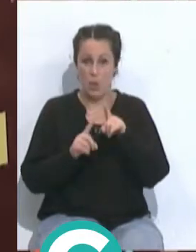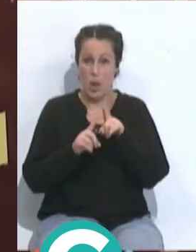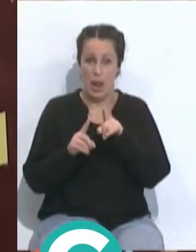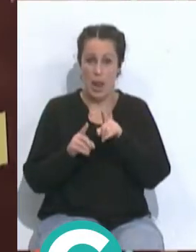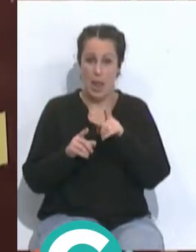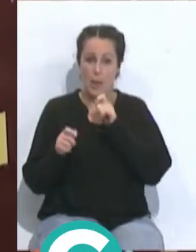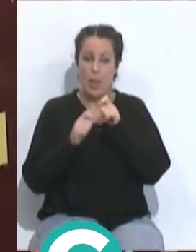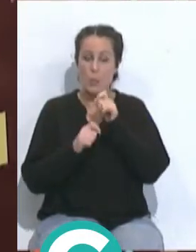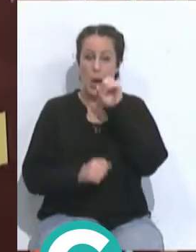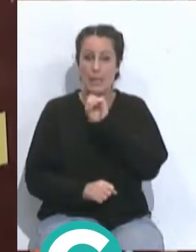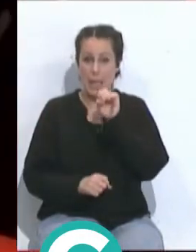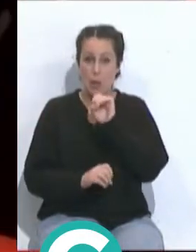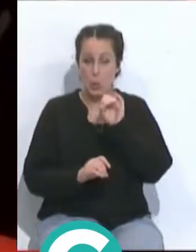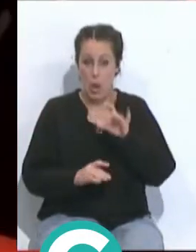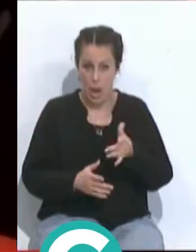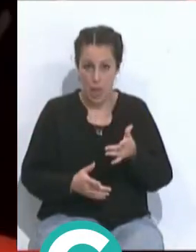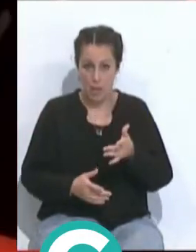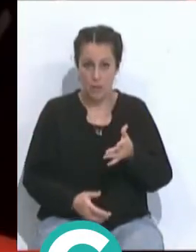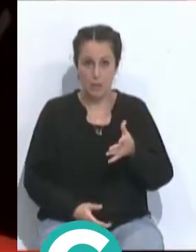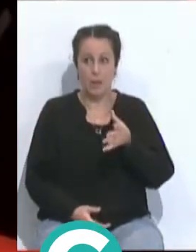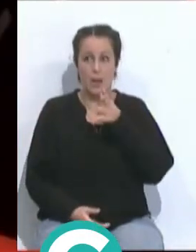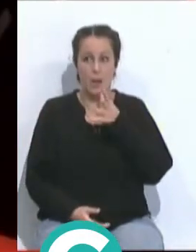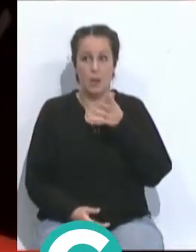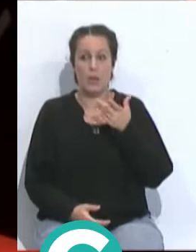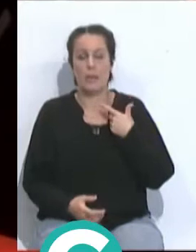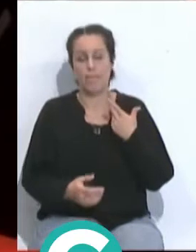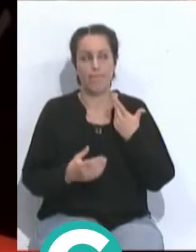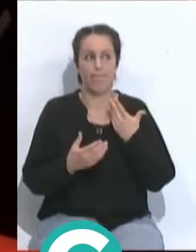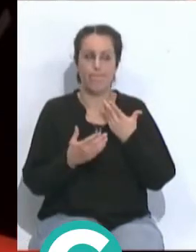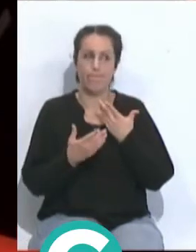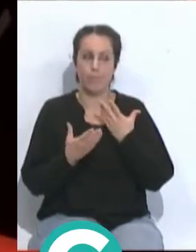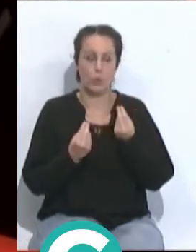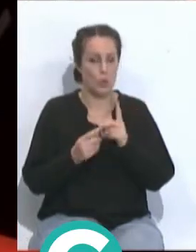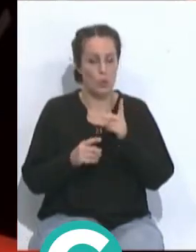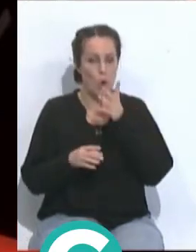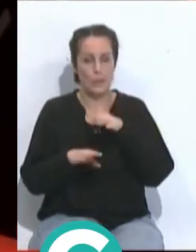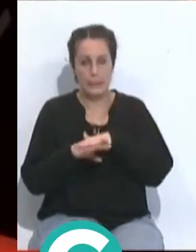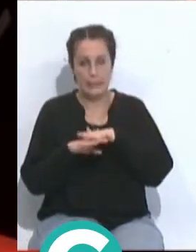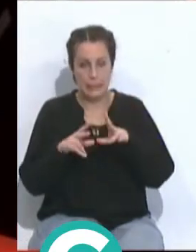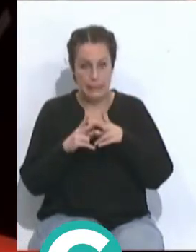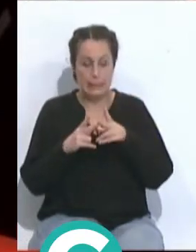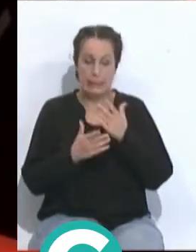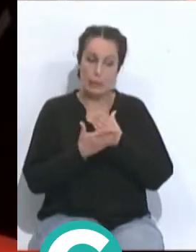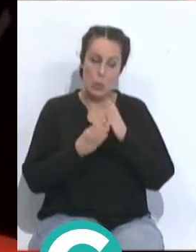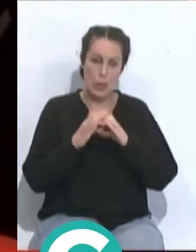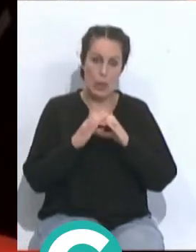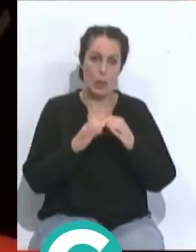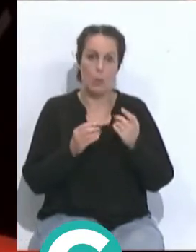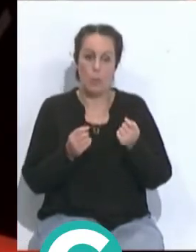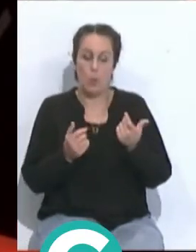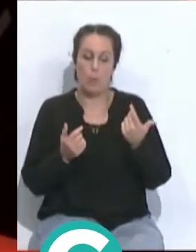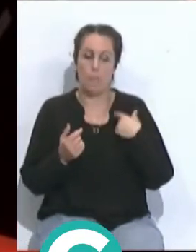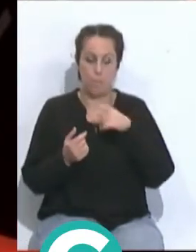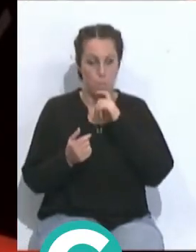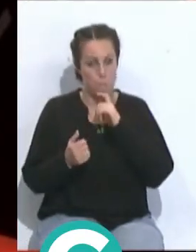el periodismo cantado. Pues ahora quizá no tanto en esa vertiente, porque ya con las redes sociales y con los medios de comunicación un poco como que es